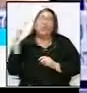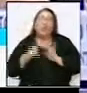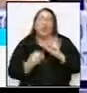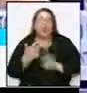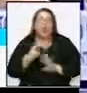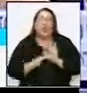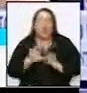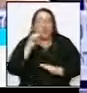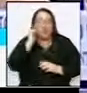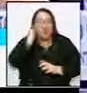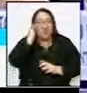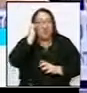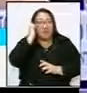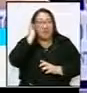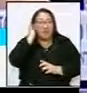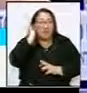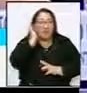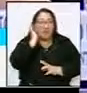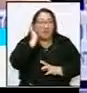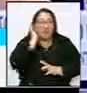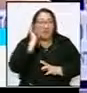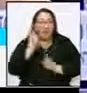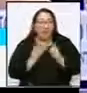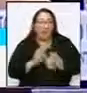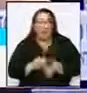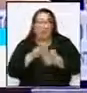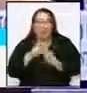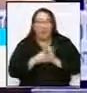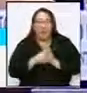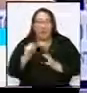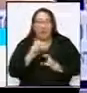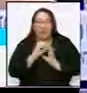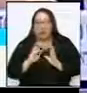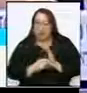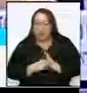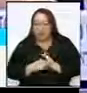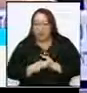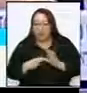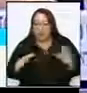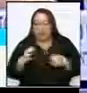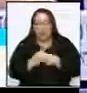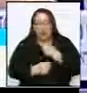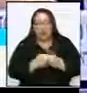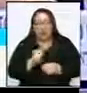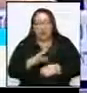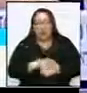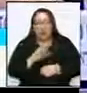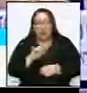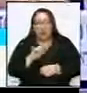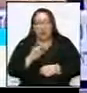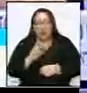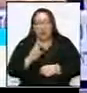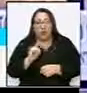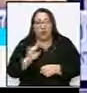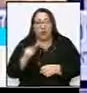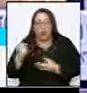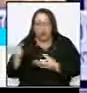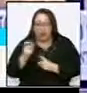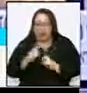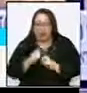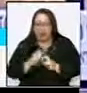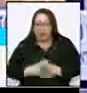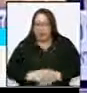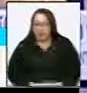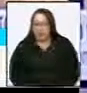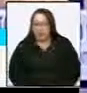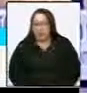2013-2015 y también un especialista en Derecho Constitucional de amplia trayectoria. Doctor Urbiola, tiene usted el uso de la